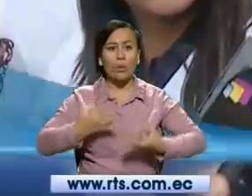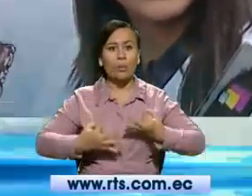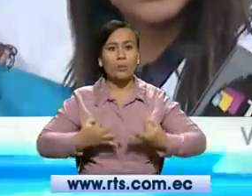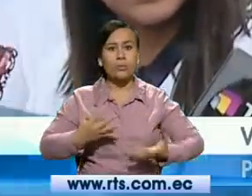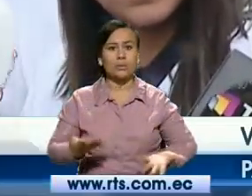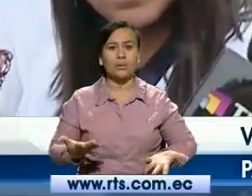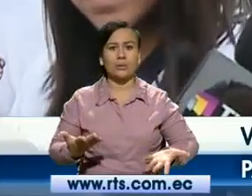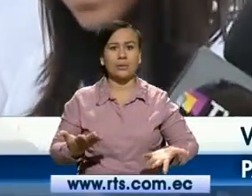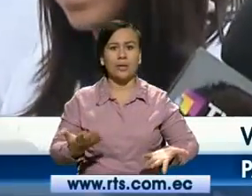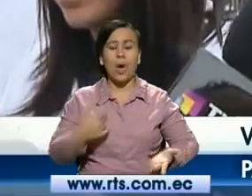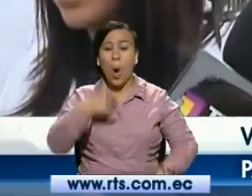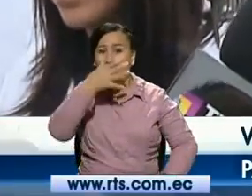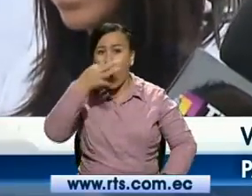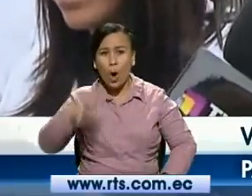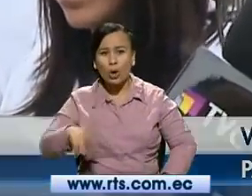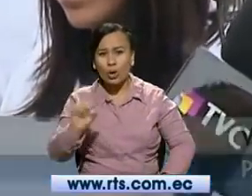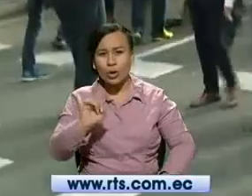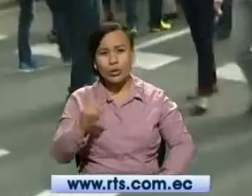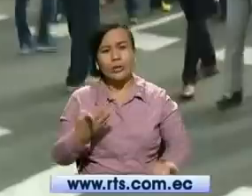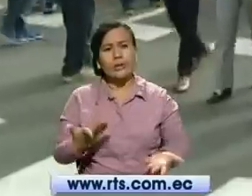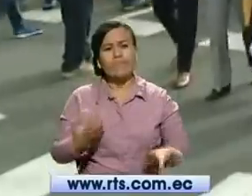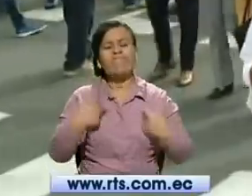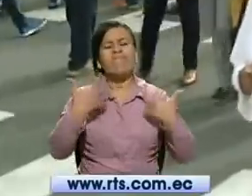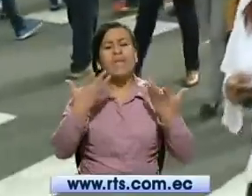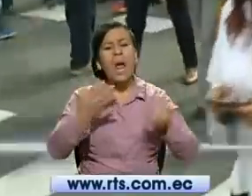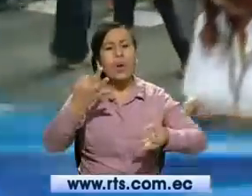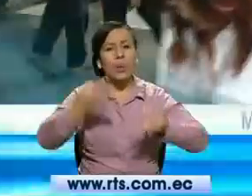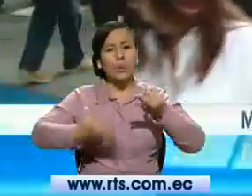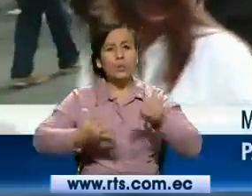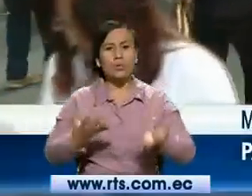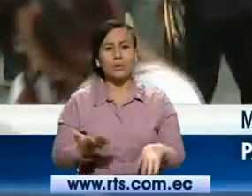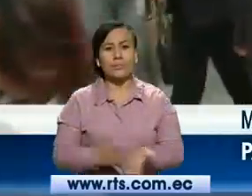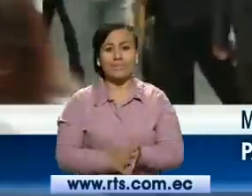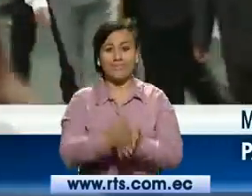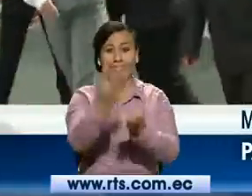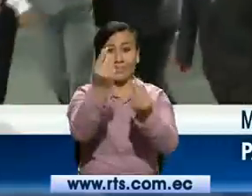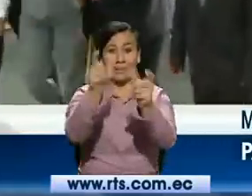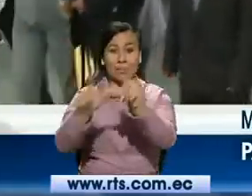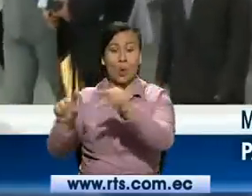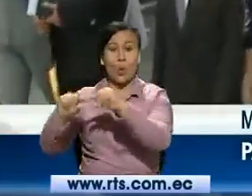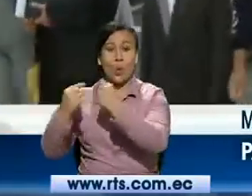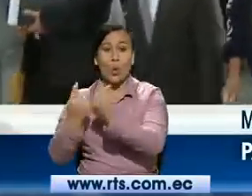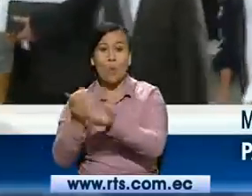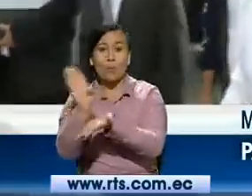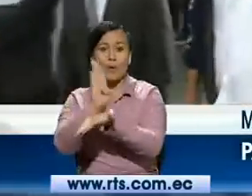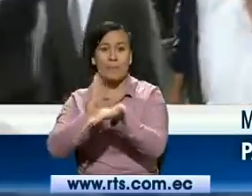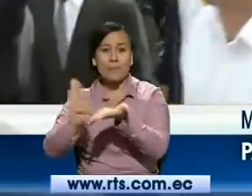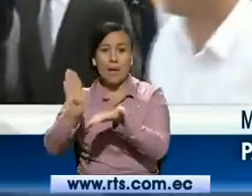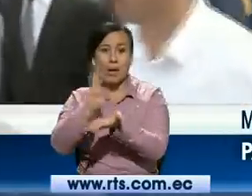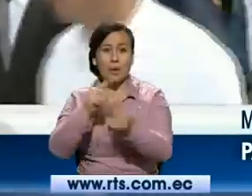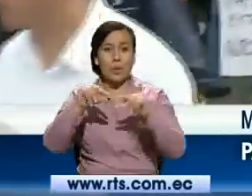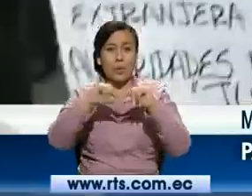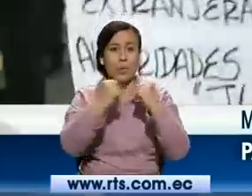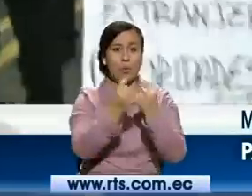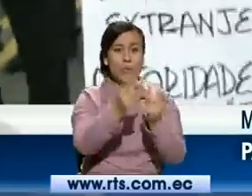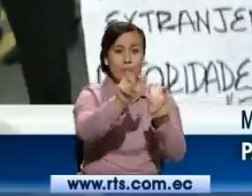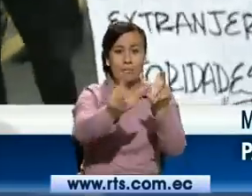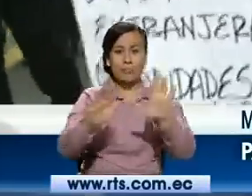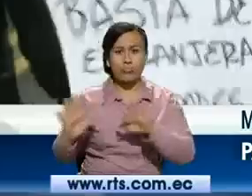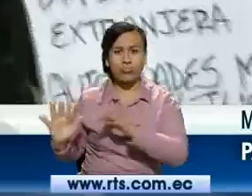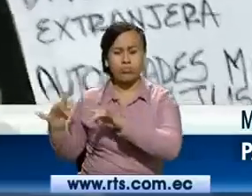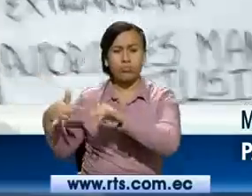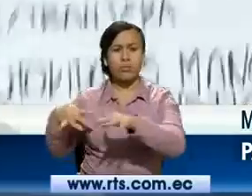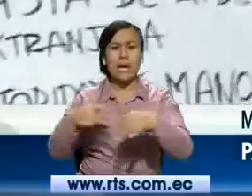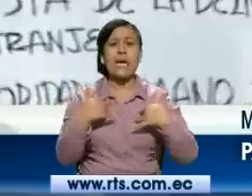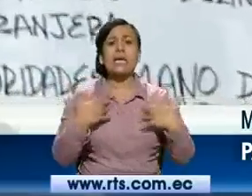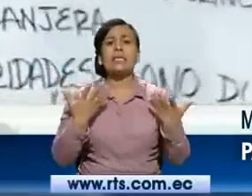queremos propagar el odio, pero sí justicia. Todos se mezclaron, dirigentes sociales, gremiales, barriales y habitantes de la ciudad. La Marcha por la